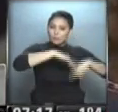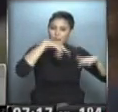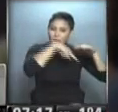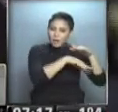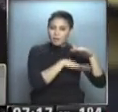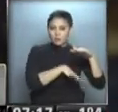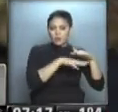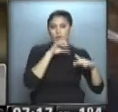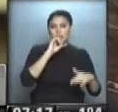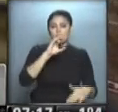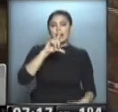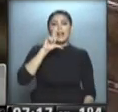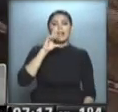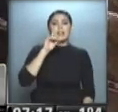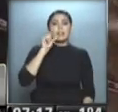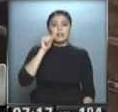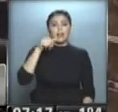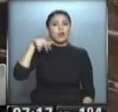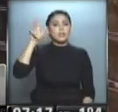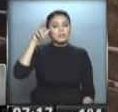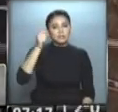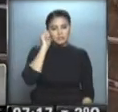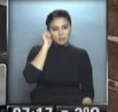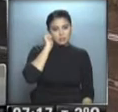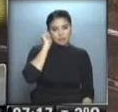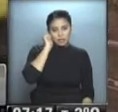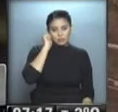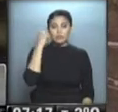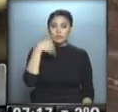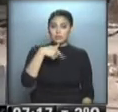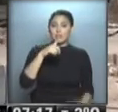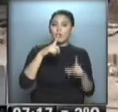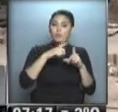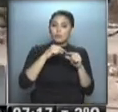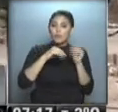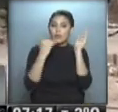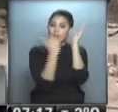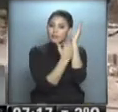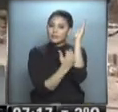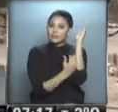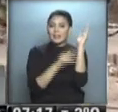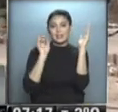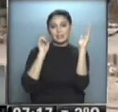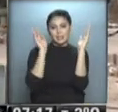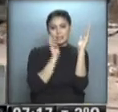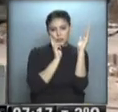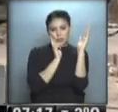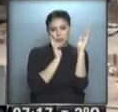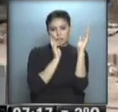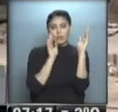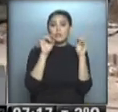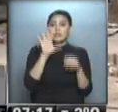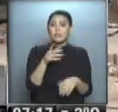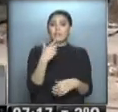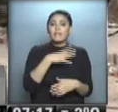Se trata de Lidia Davolio, de 86 años, con lo cual era la víctima 19 de la tragedia. Solo